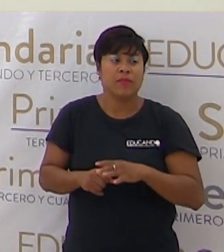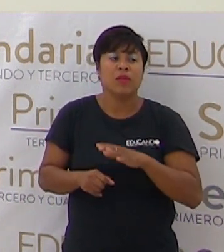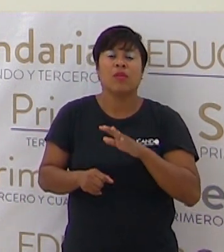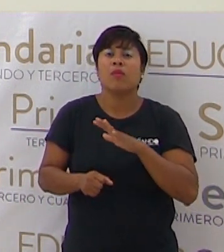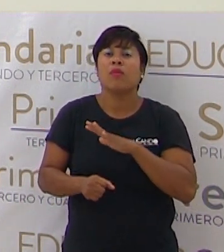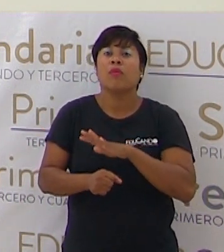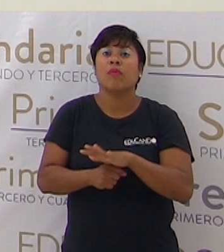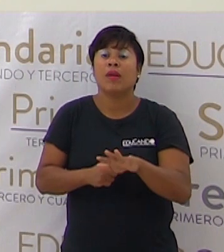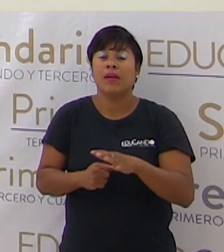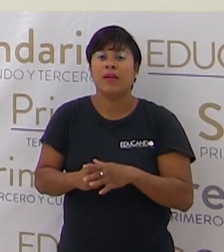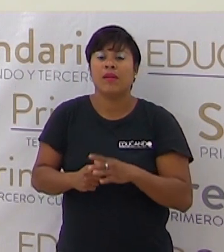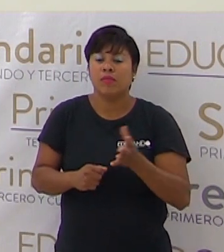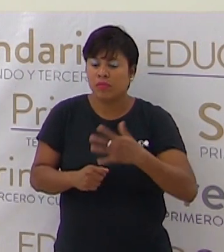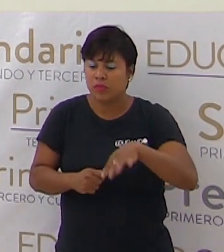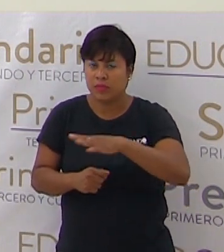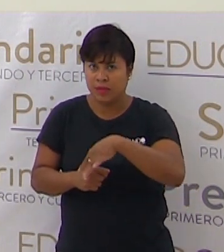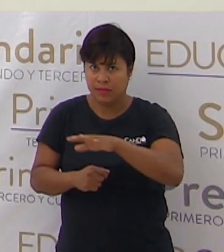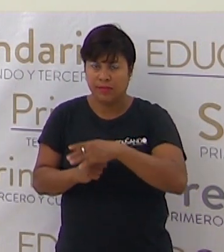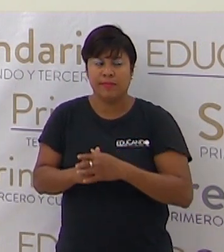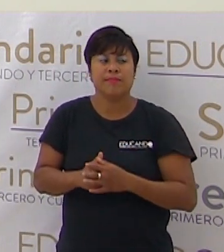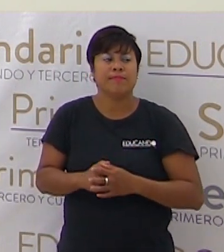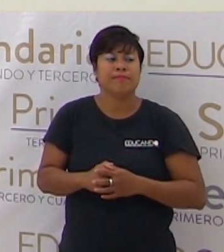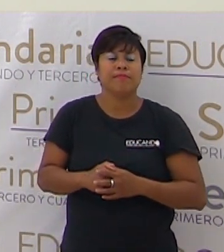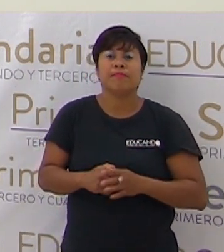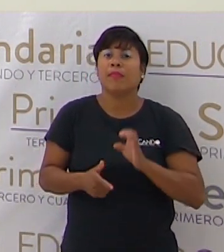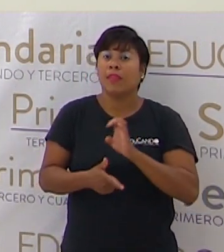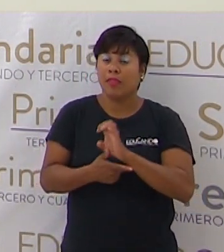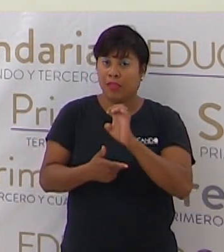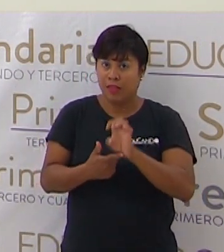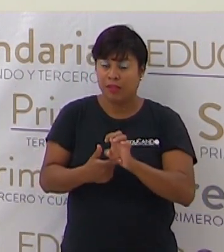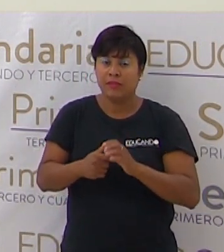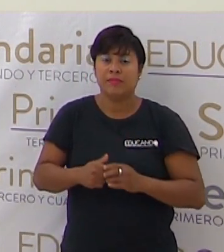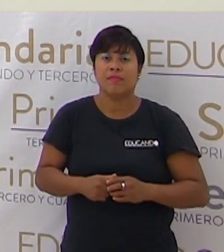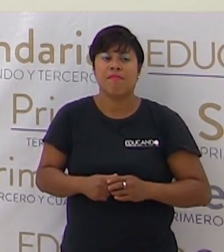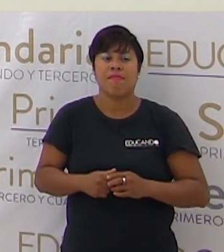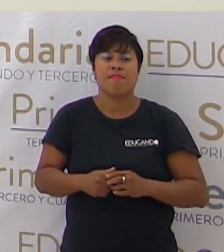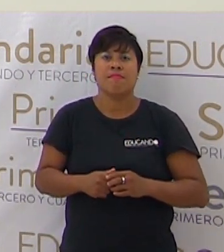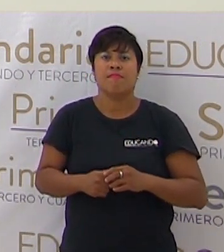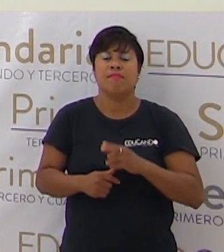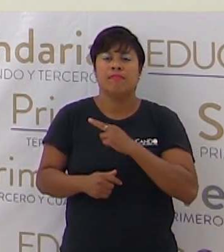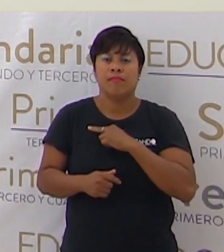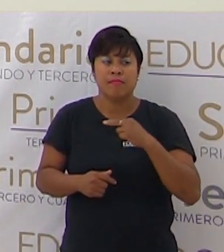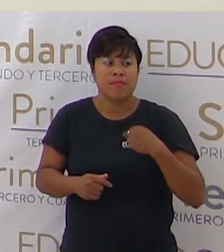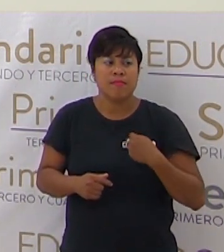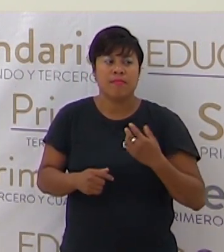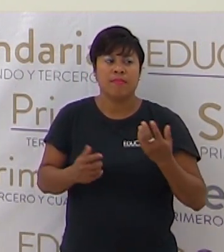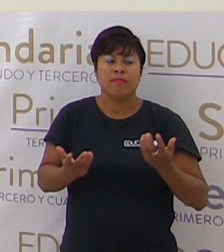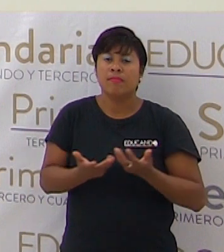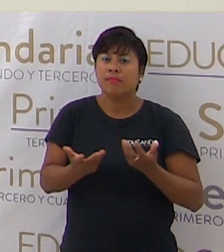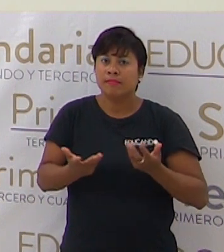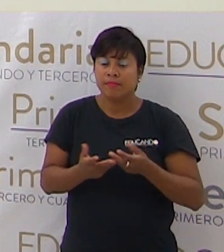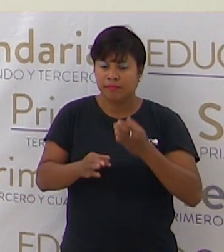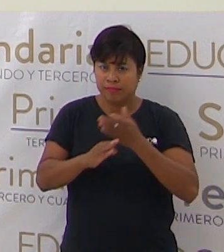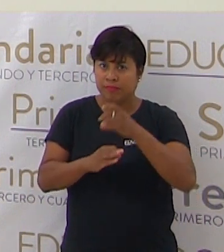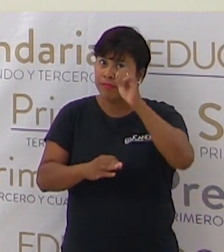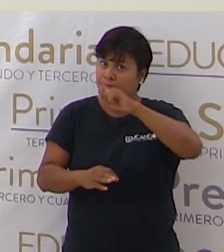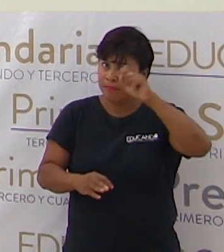lo que estoy buscando. Entonces, vamos a plasmarlo aquí en el